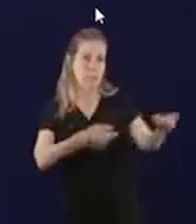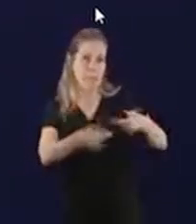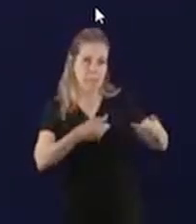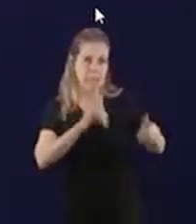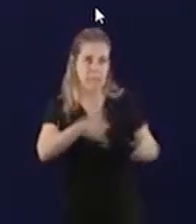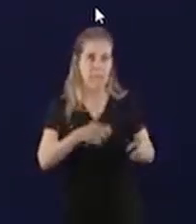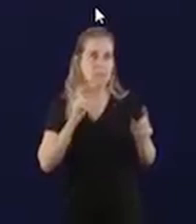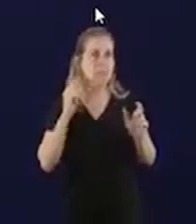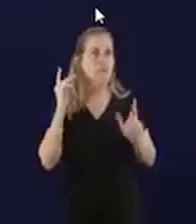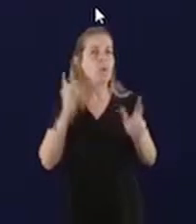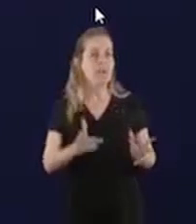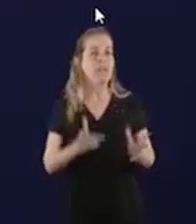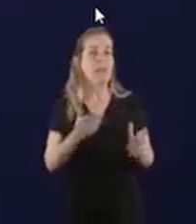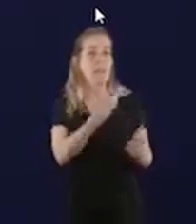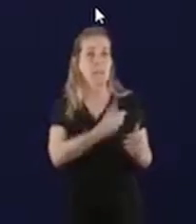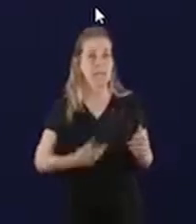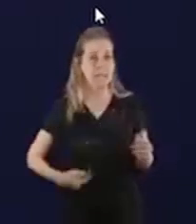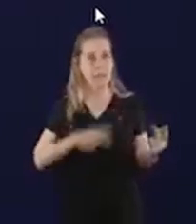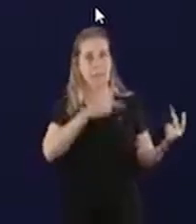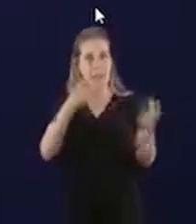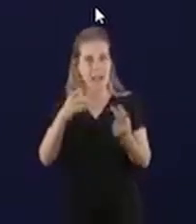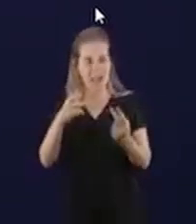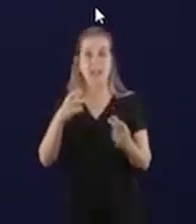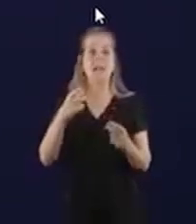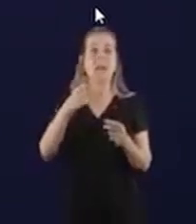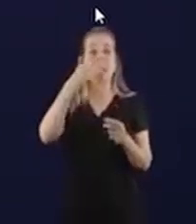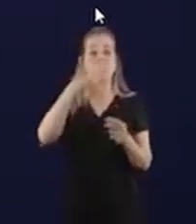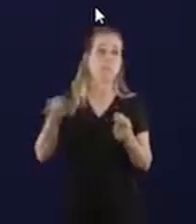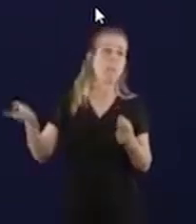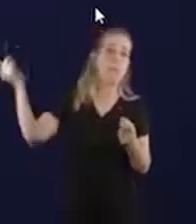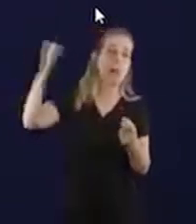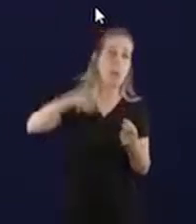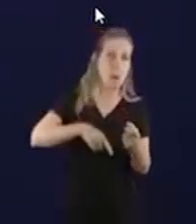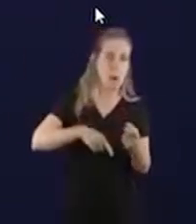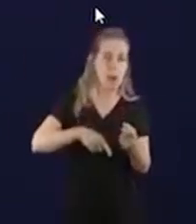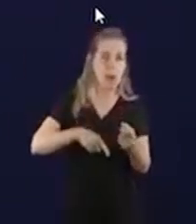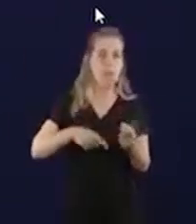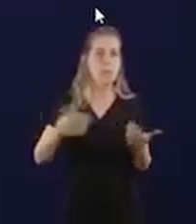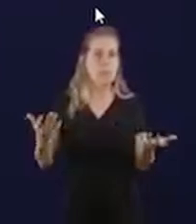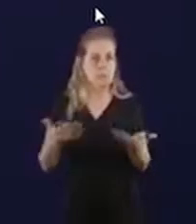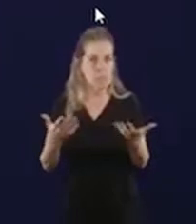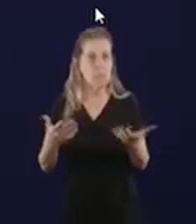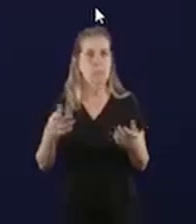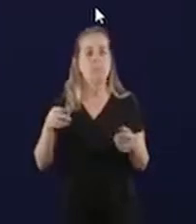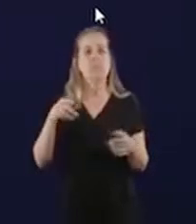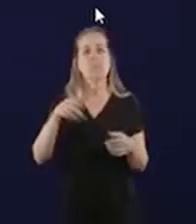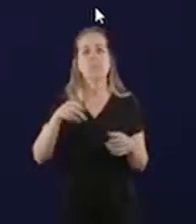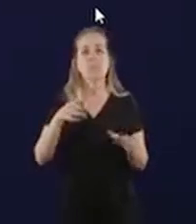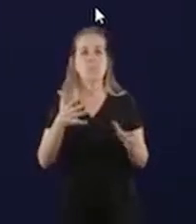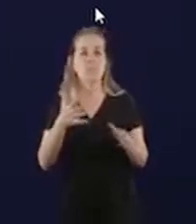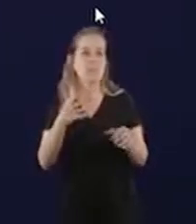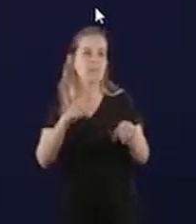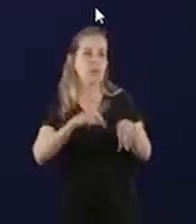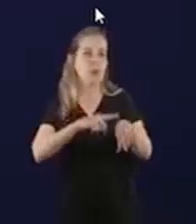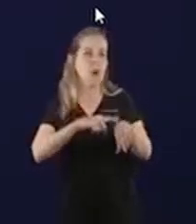regreso será al aeropuerto a r a la aeroestación militar aeroparque a las